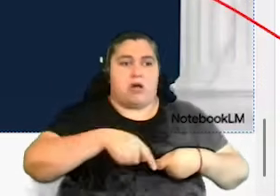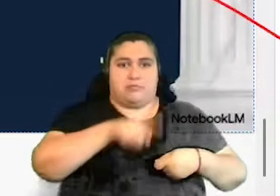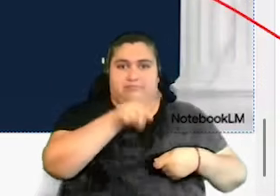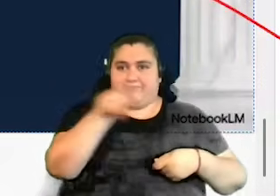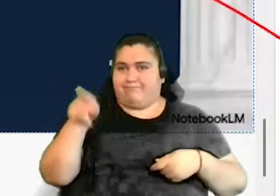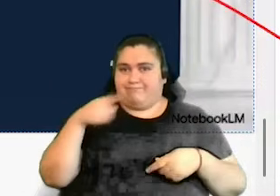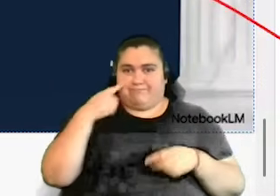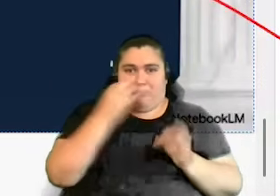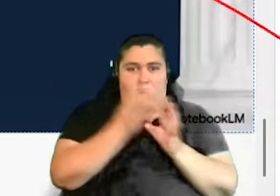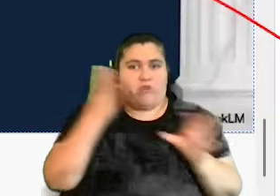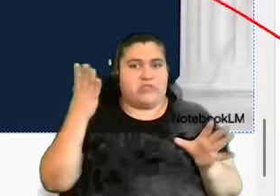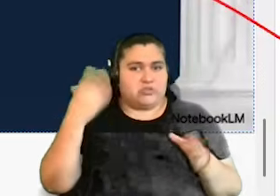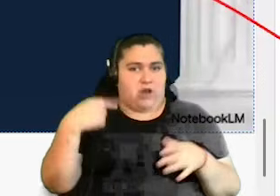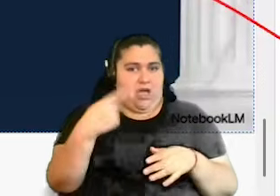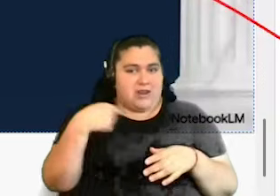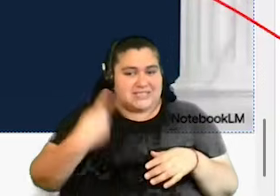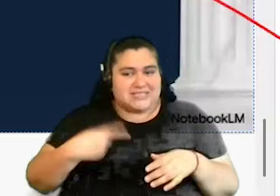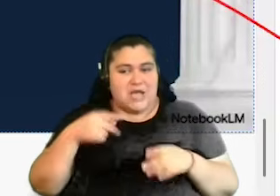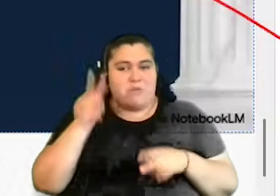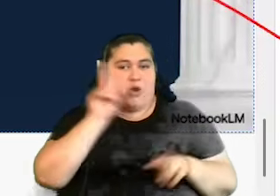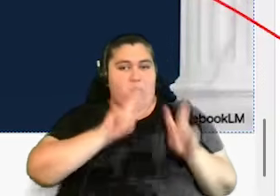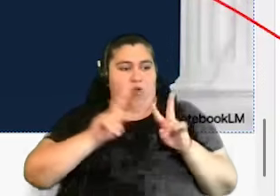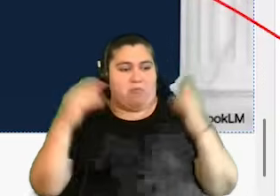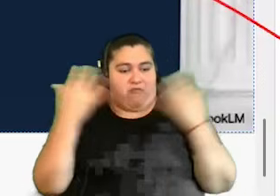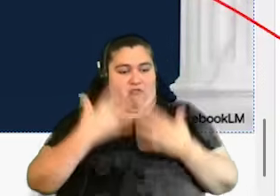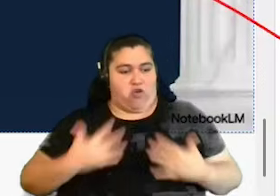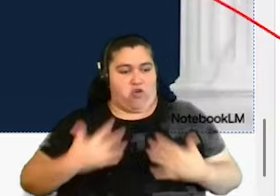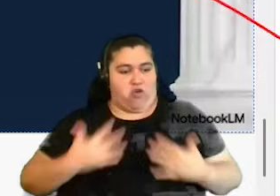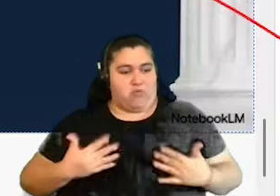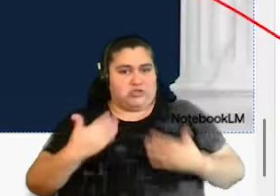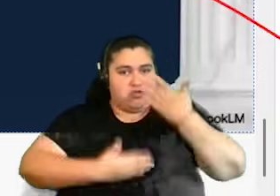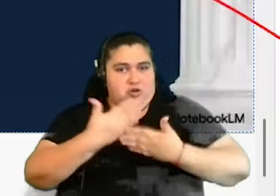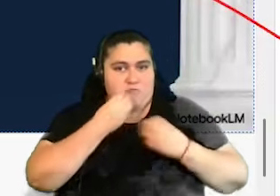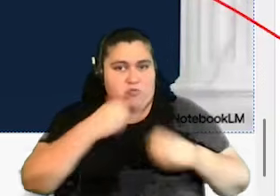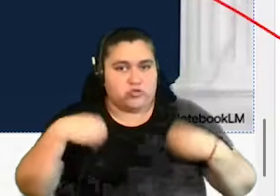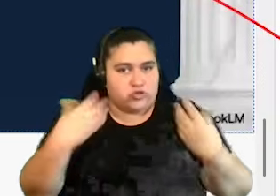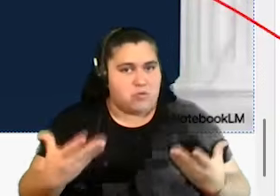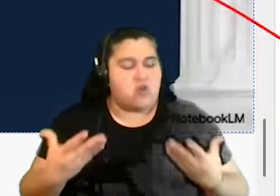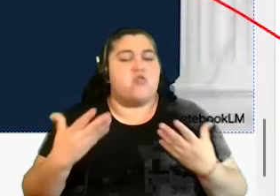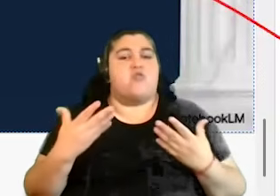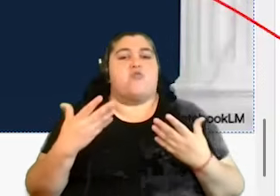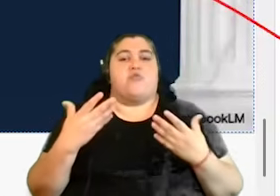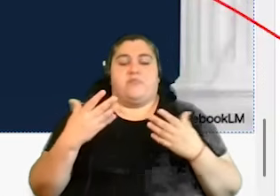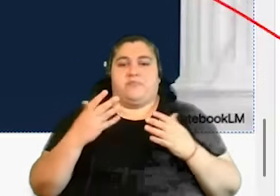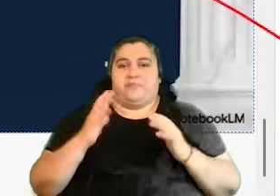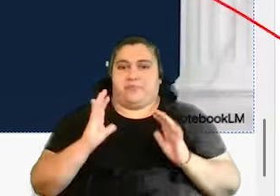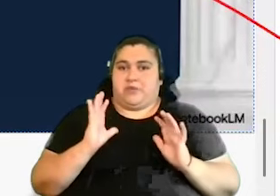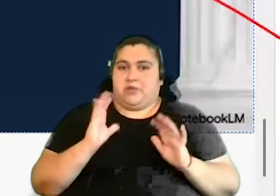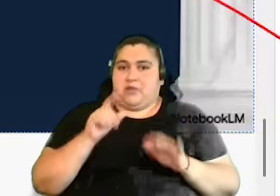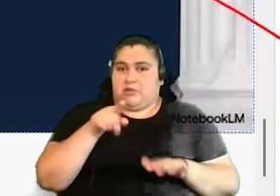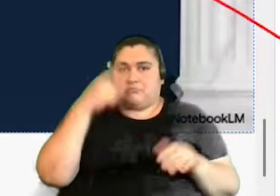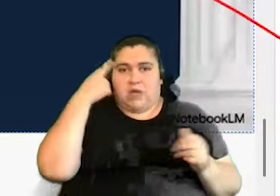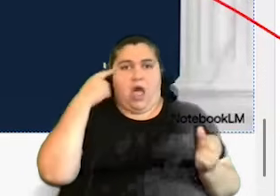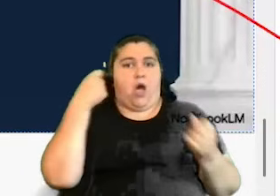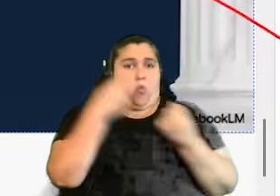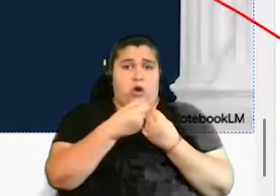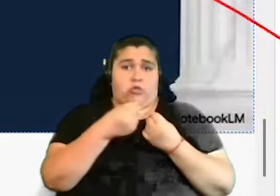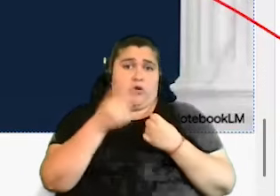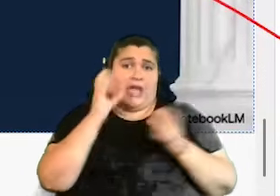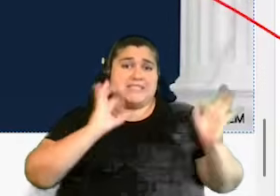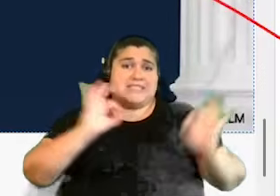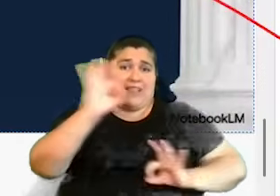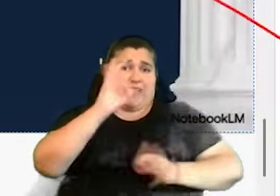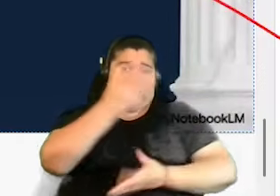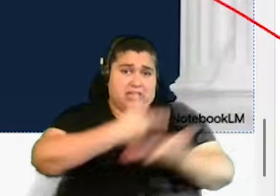que buscamos ser cada vez mejores y que tratamos de hacer nuestro trabajo de la mejor forma posible. y bueno, compartiremos estrategias, Daniel, después de Sí, quedamos